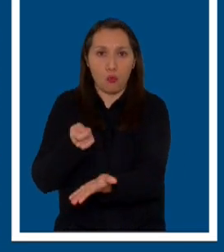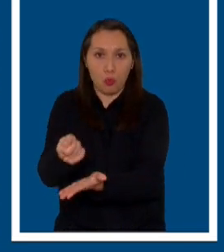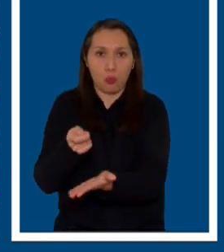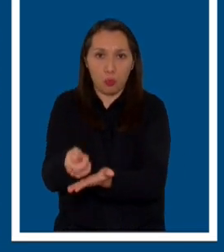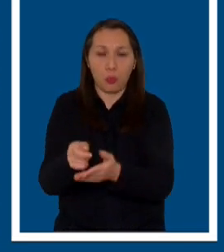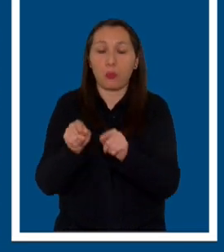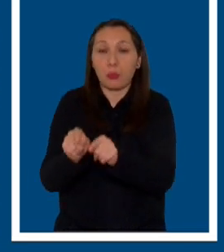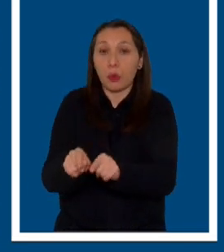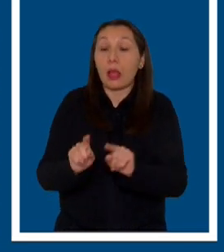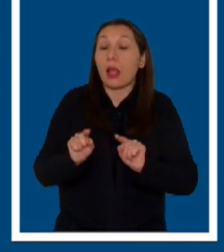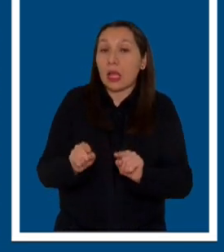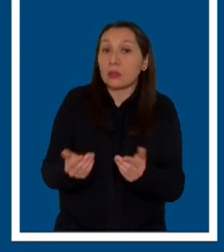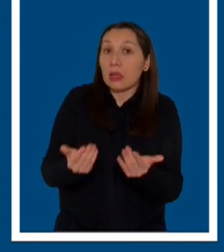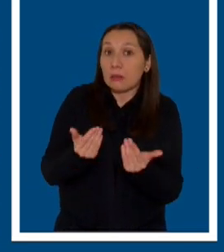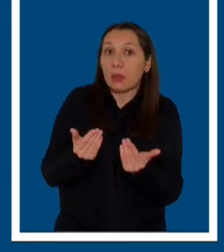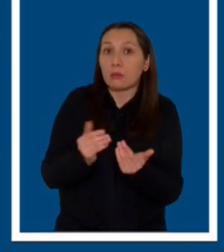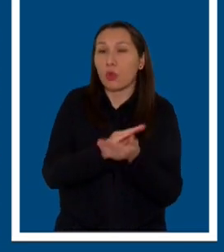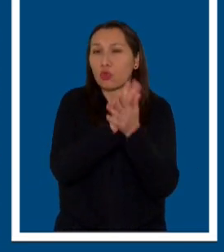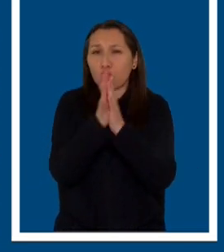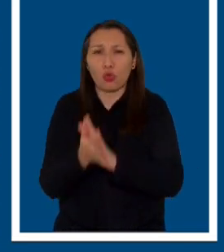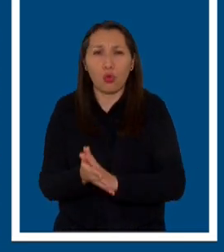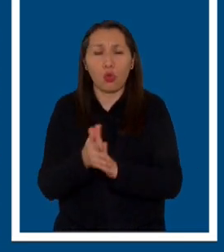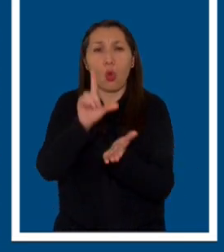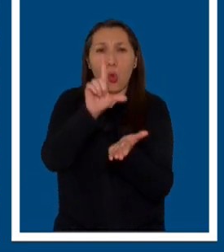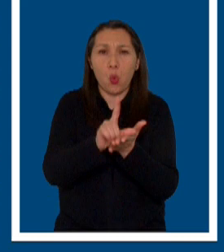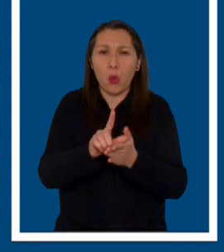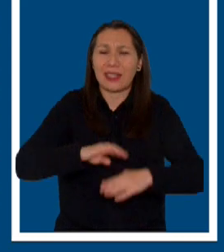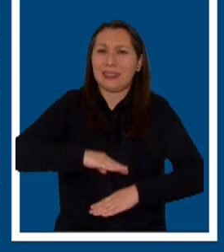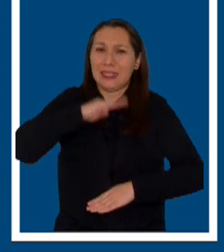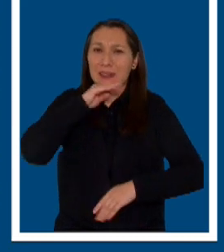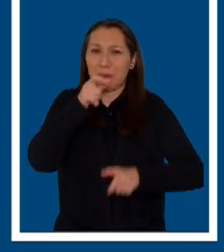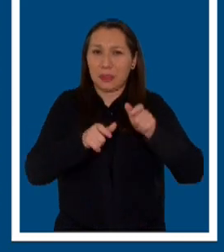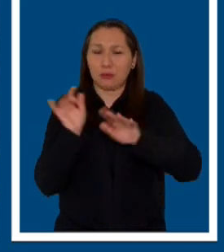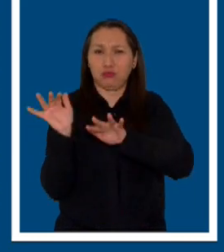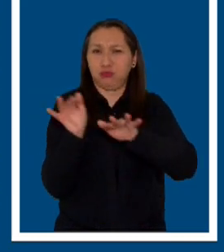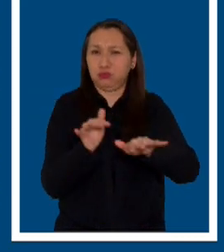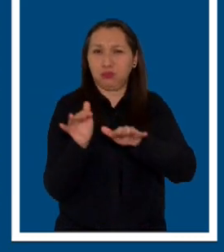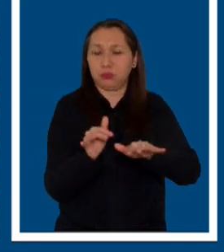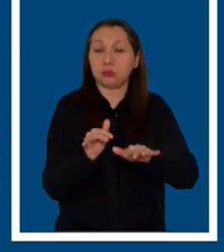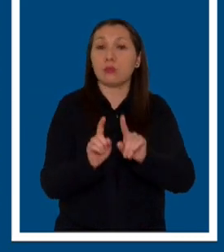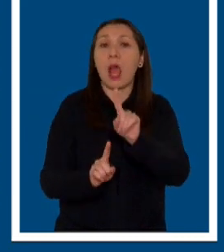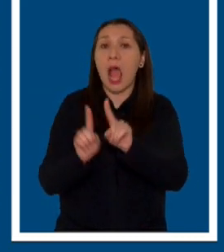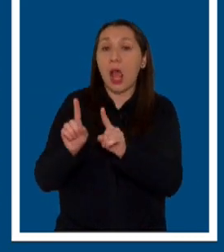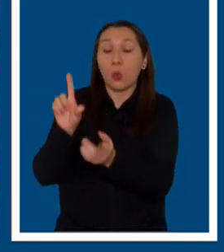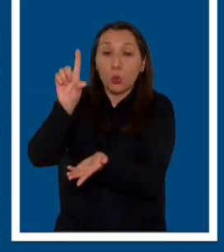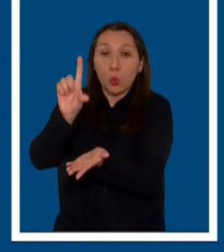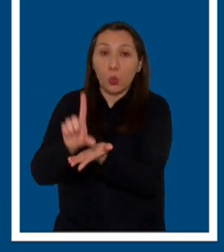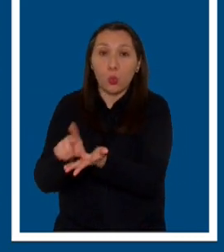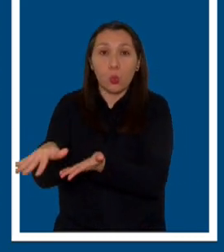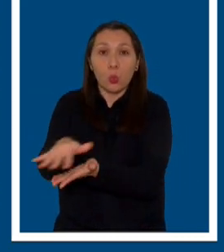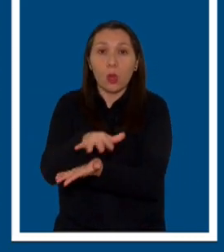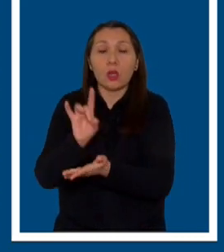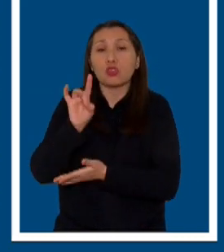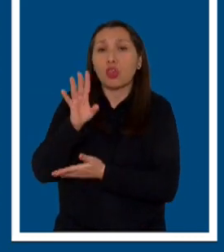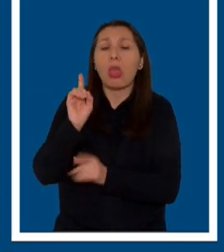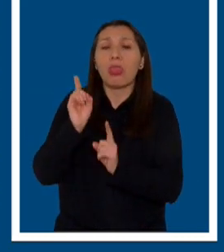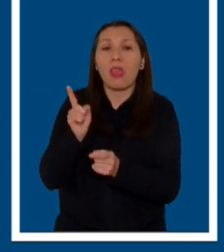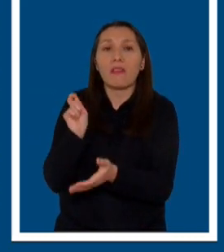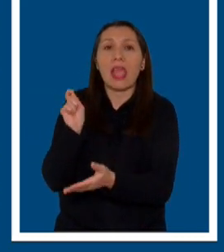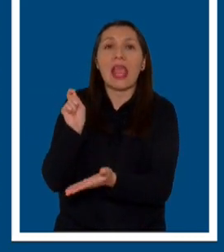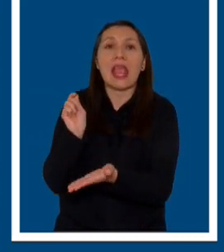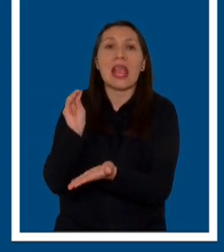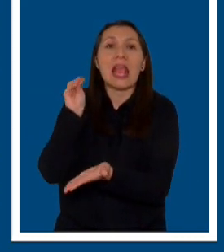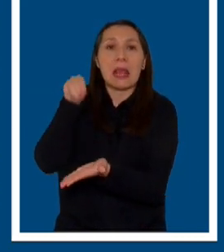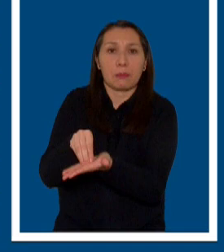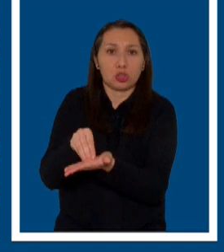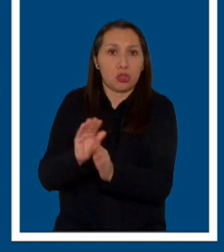con eso esperamos que todos los recintos estén llenos tenemos algunos recintos donde solo hay que inscribirse